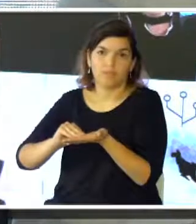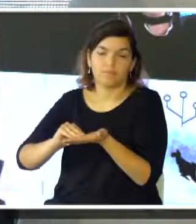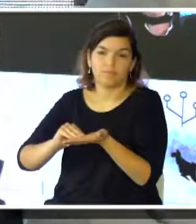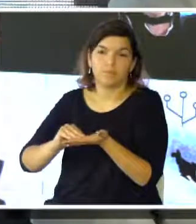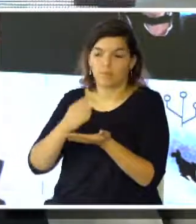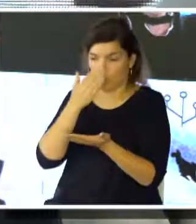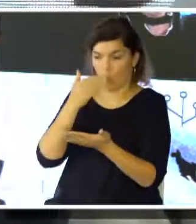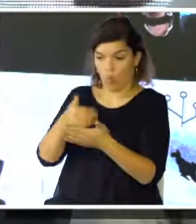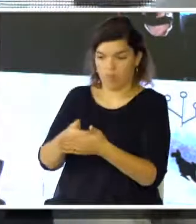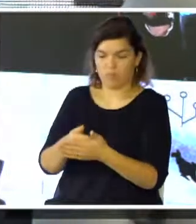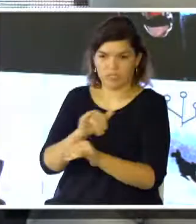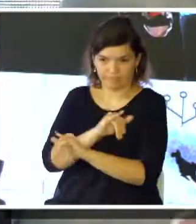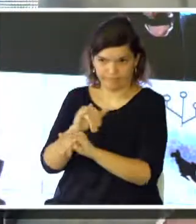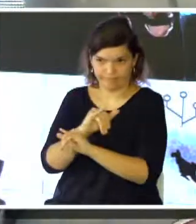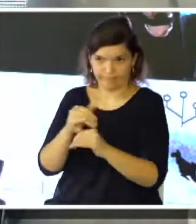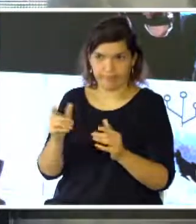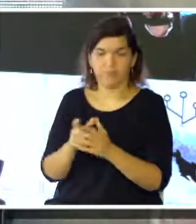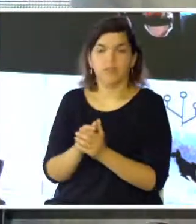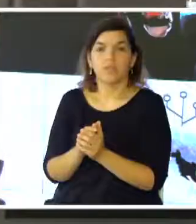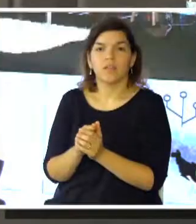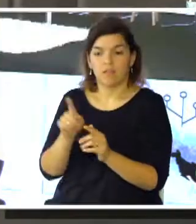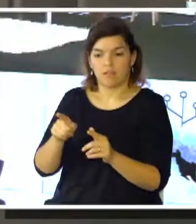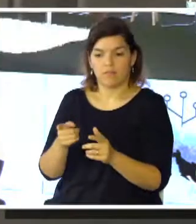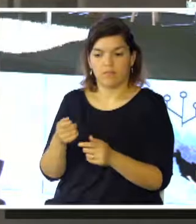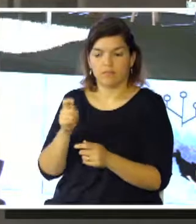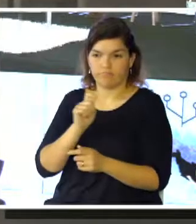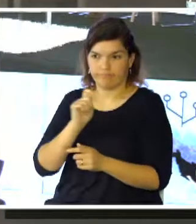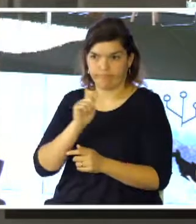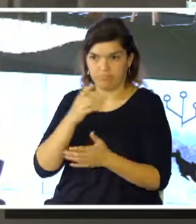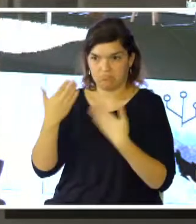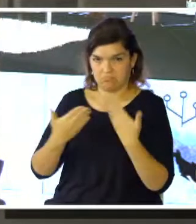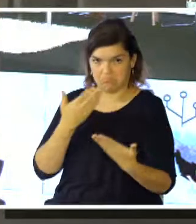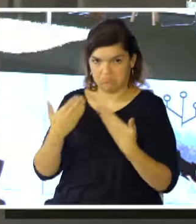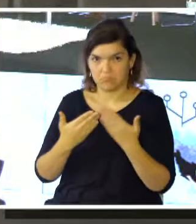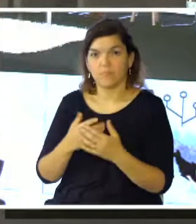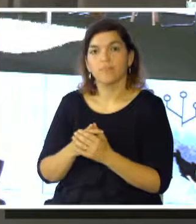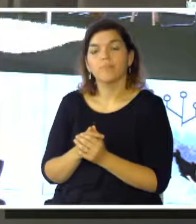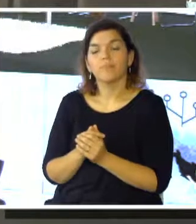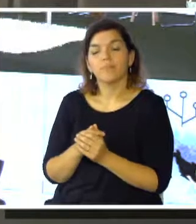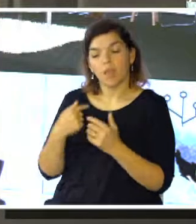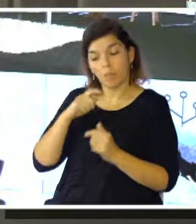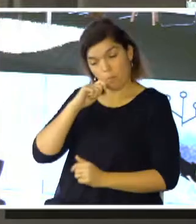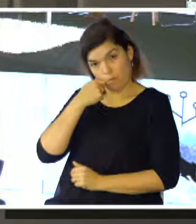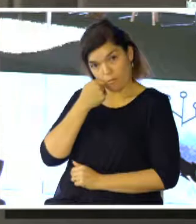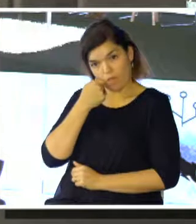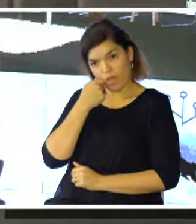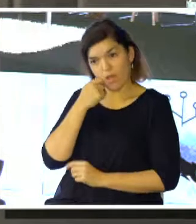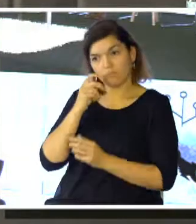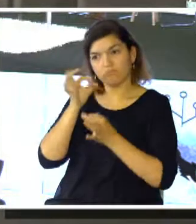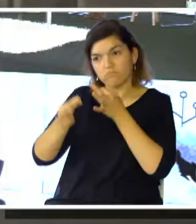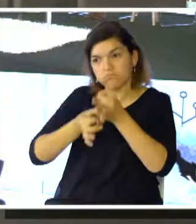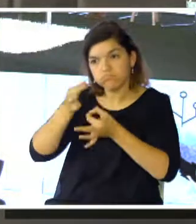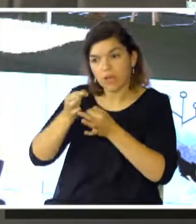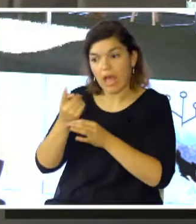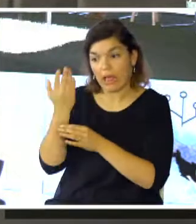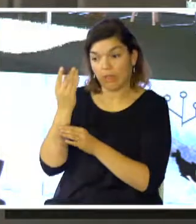por último y parís cerrando ya para dar cierre a esta charla a mí me gusta mencionar una